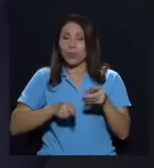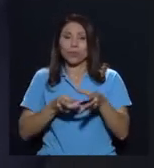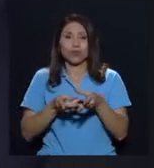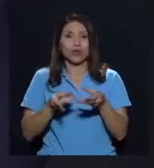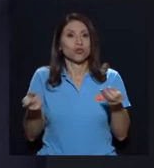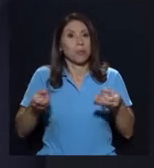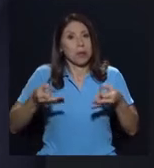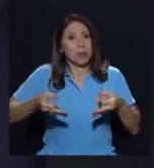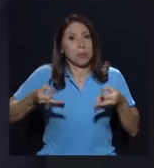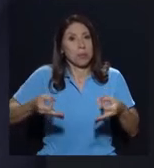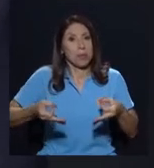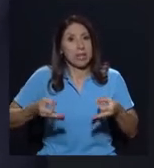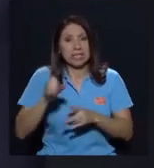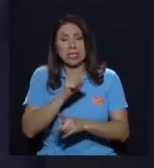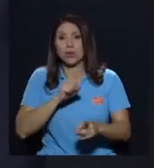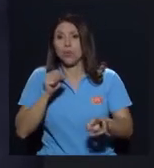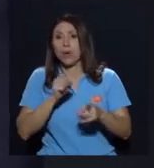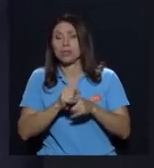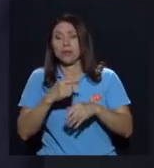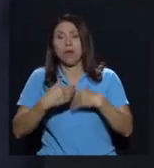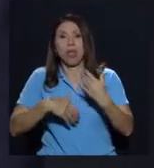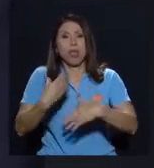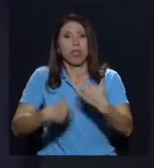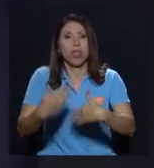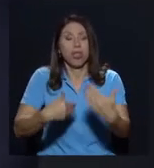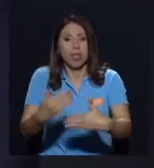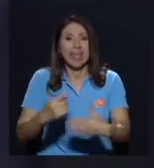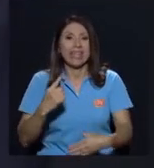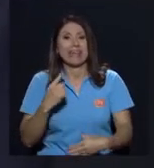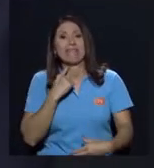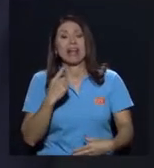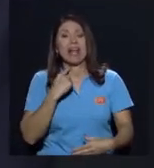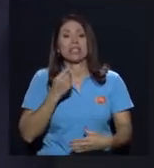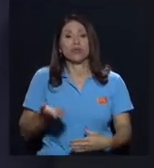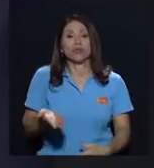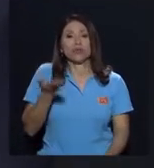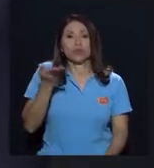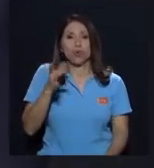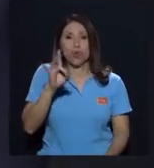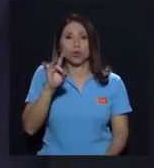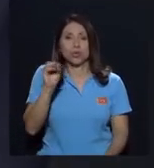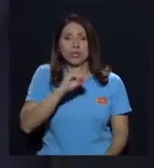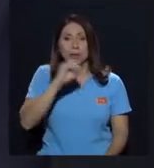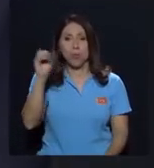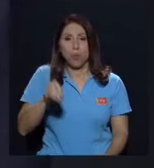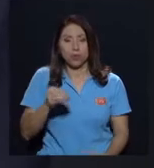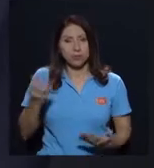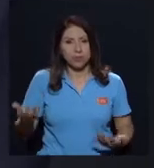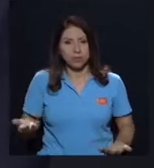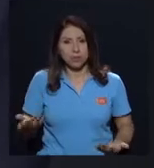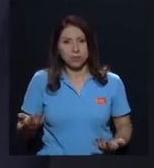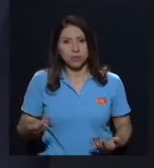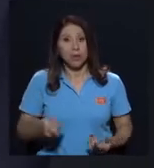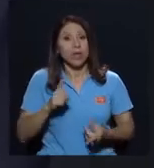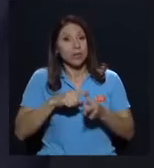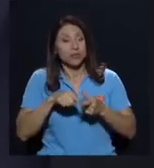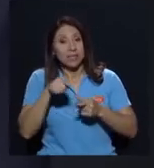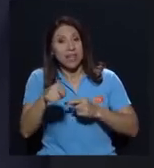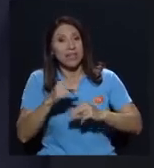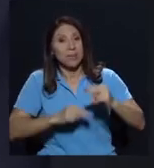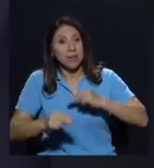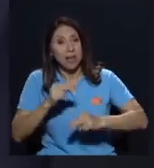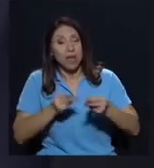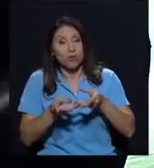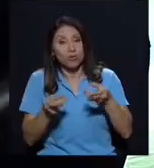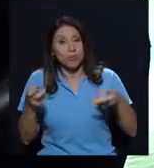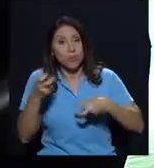y claro en la inflación subió al 80 por ciento a ahí en el mercado como dice nada resuelve el problema